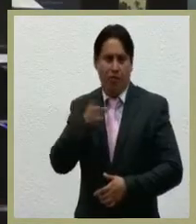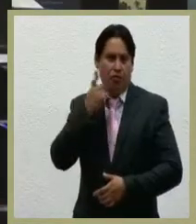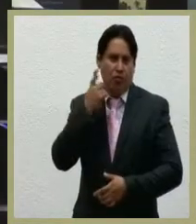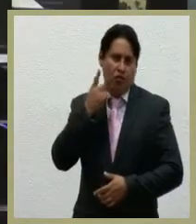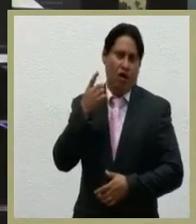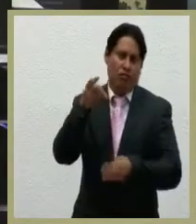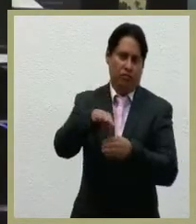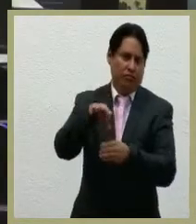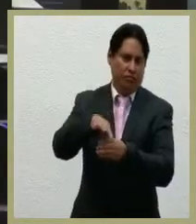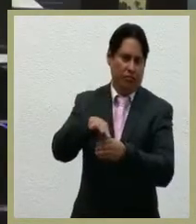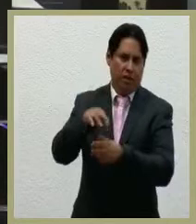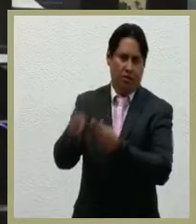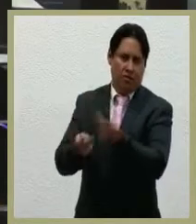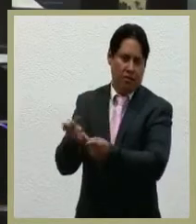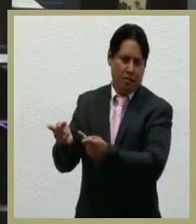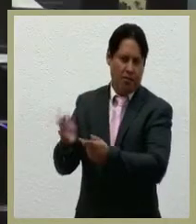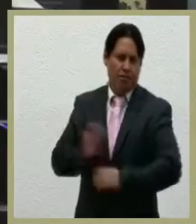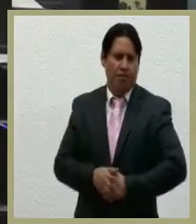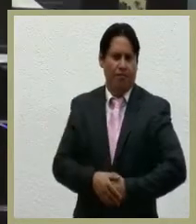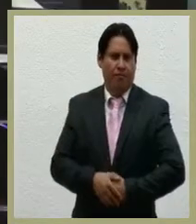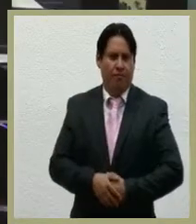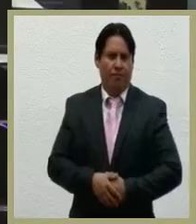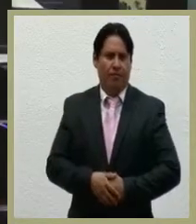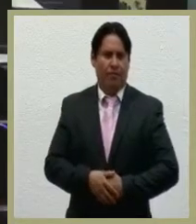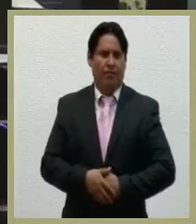Honorable Asamblea si falta algún legislador por emitir su voto.